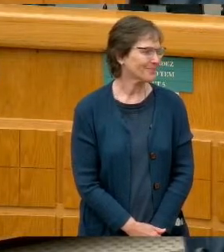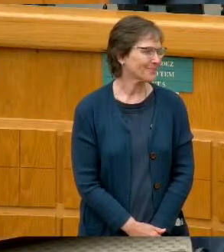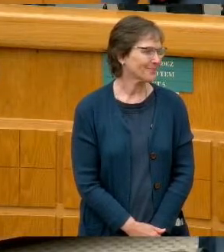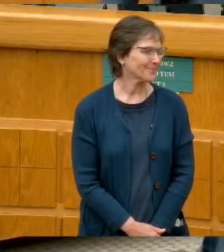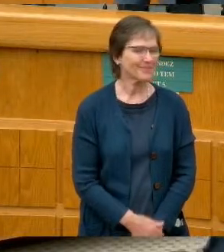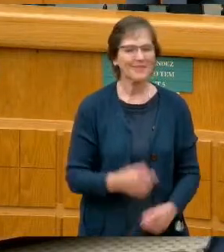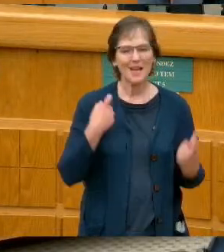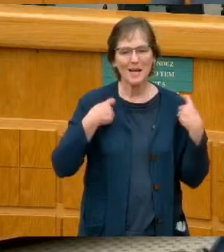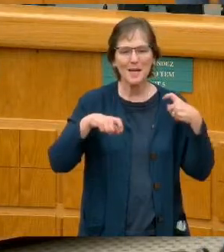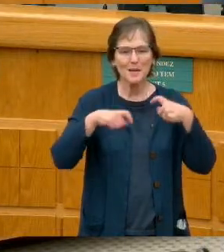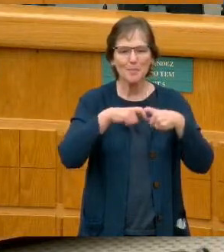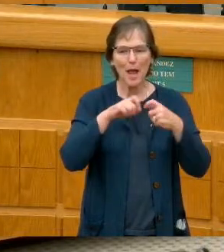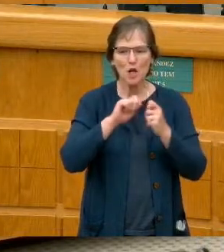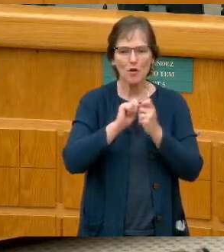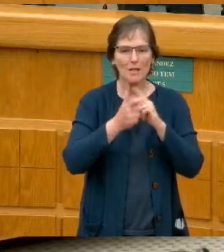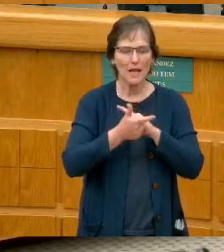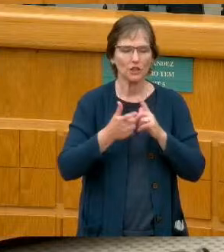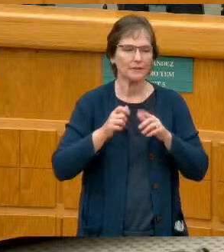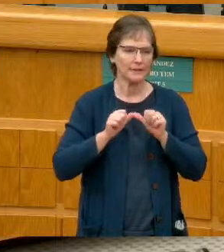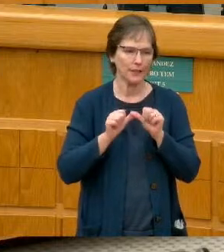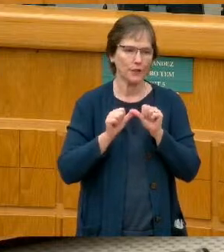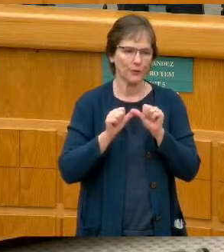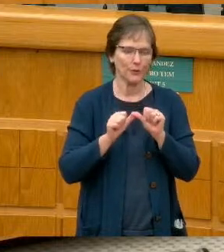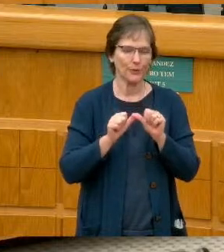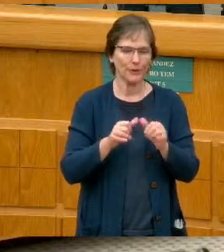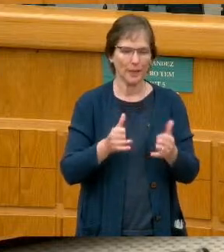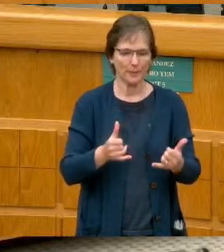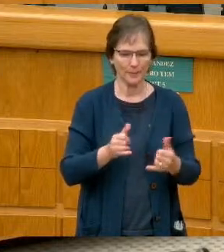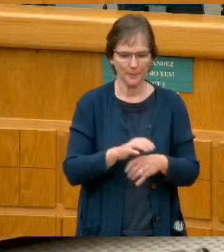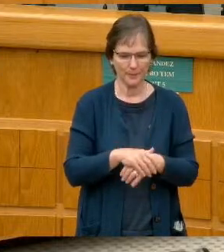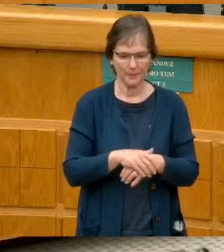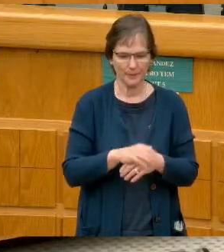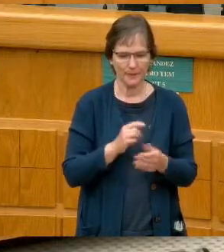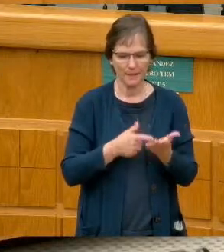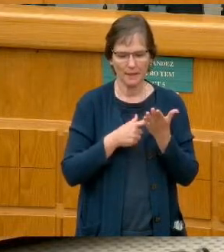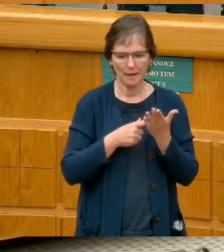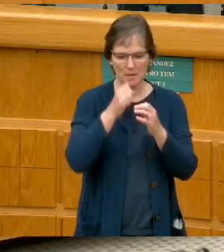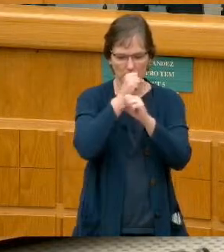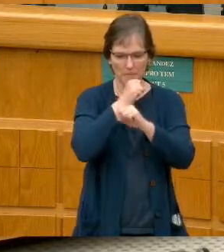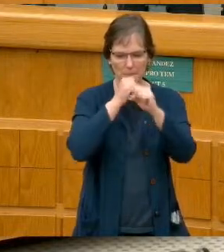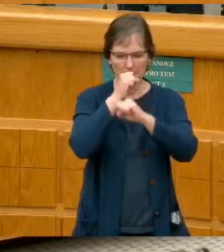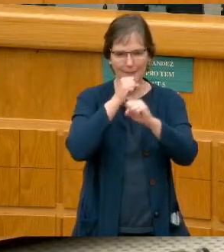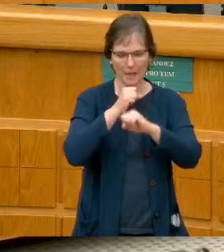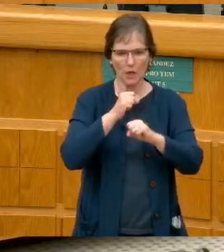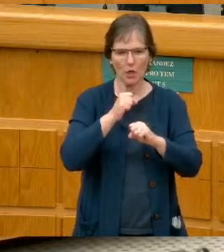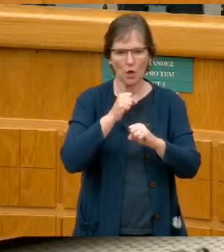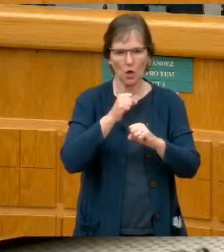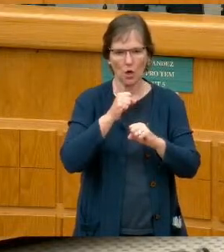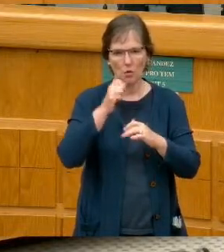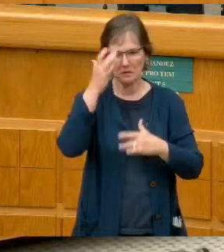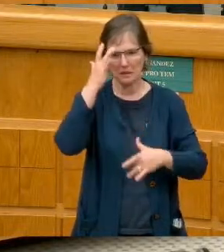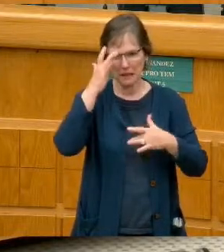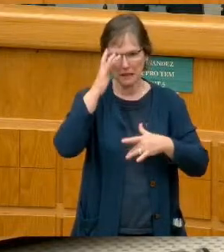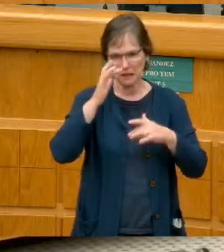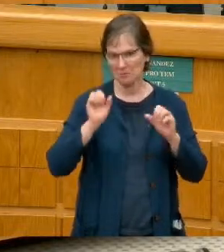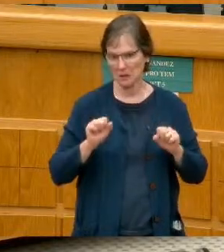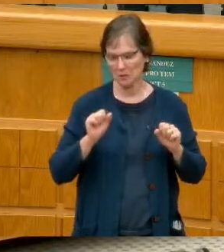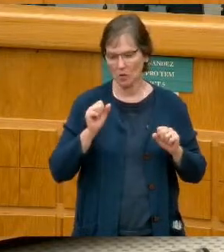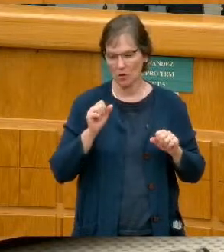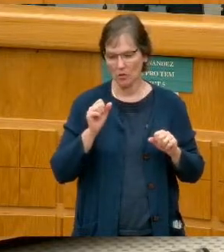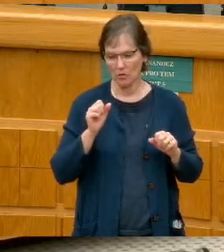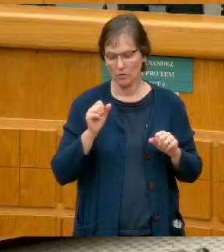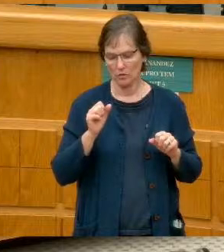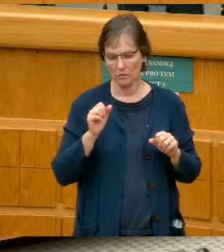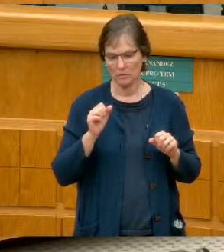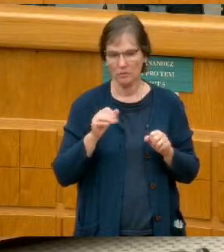Los síntomas incluyen fiebre, dolor de cabeza, náuseas, vómitos y muchas veces pérdida del estado mental. Los adultos mayores pueden presentar